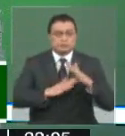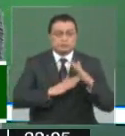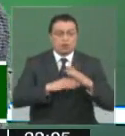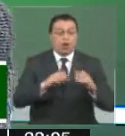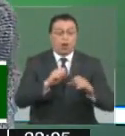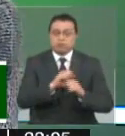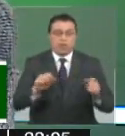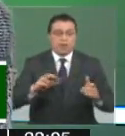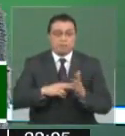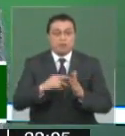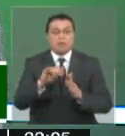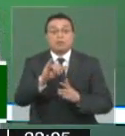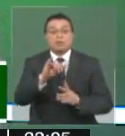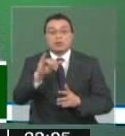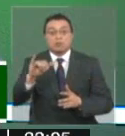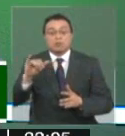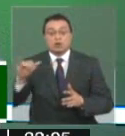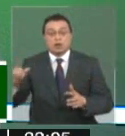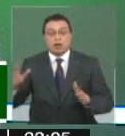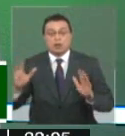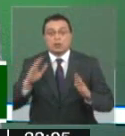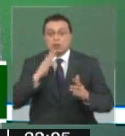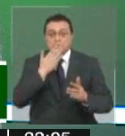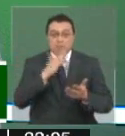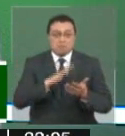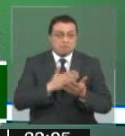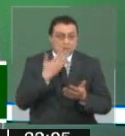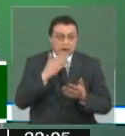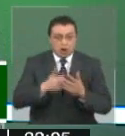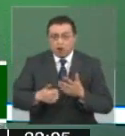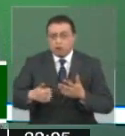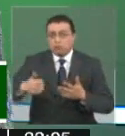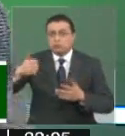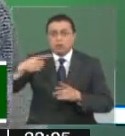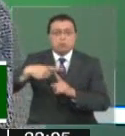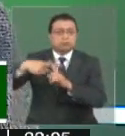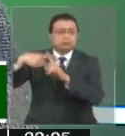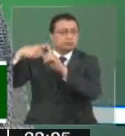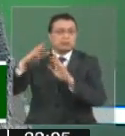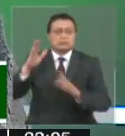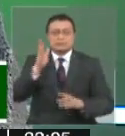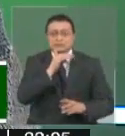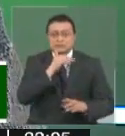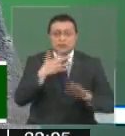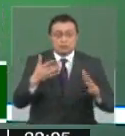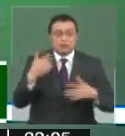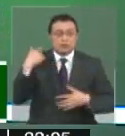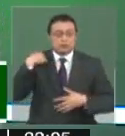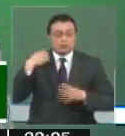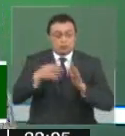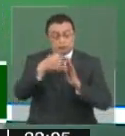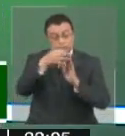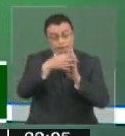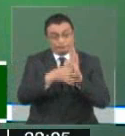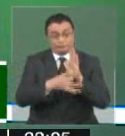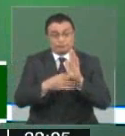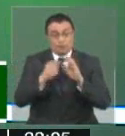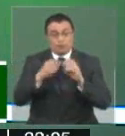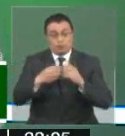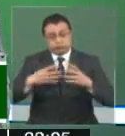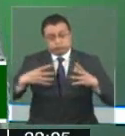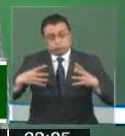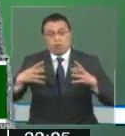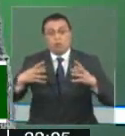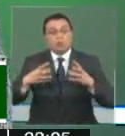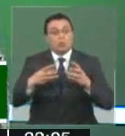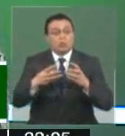caminar, pero después como que no hubo mejora y ahí después en otro examen cuando se desinflamó la médula, ahí